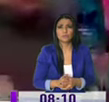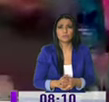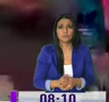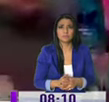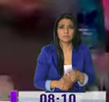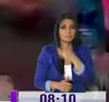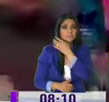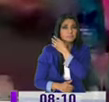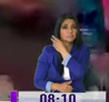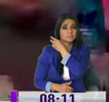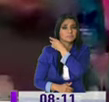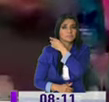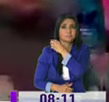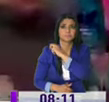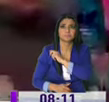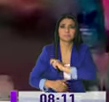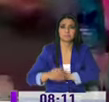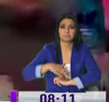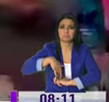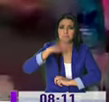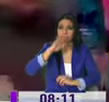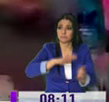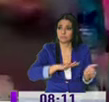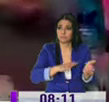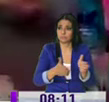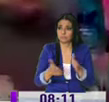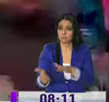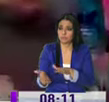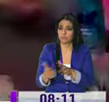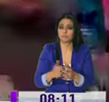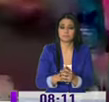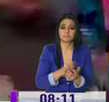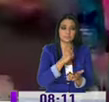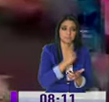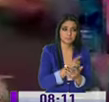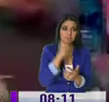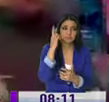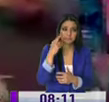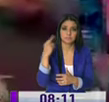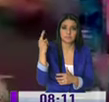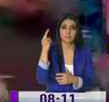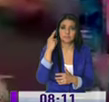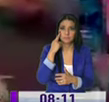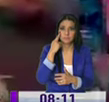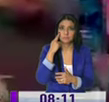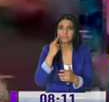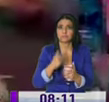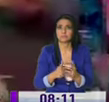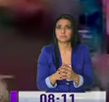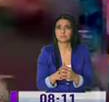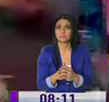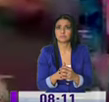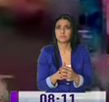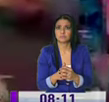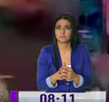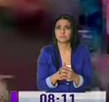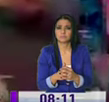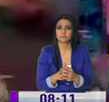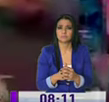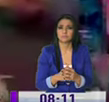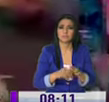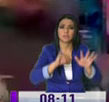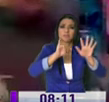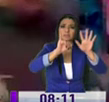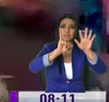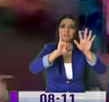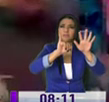el mayor índice de muerte de aquí a sí mismo es nosotros tenemos más o menos un promedio de 61